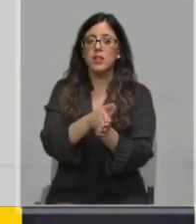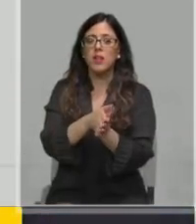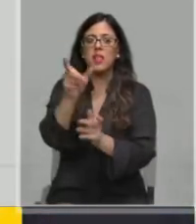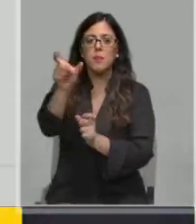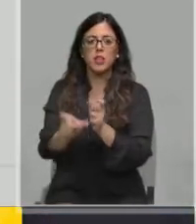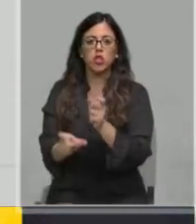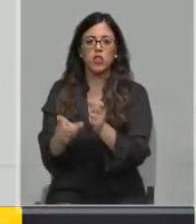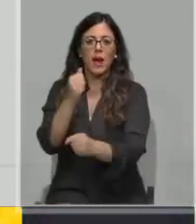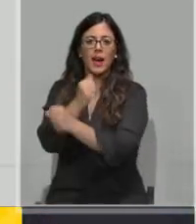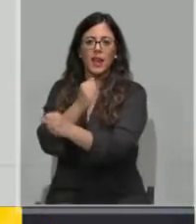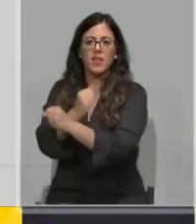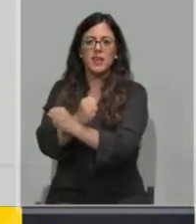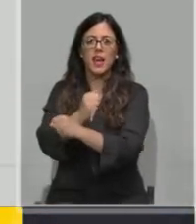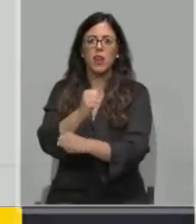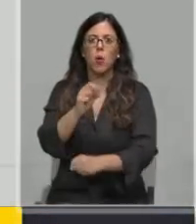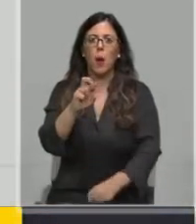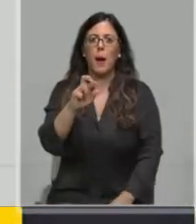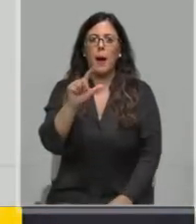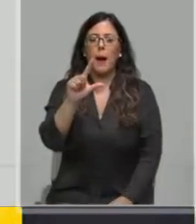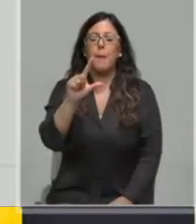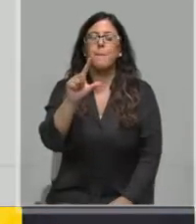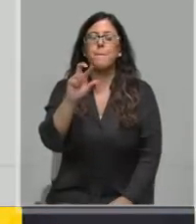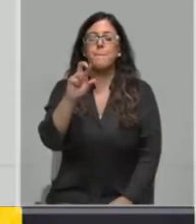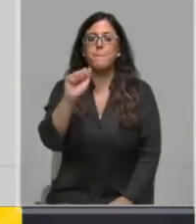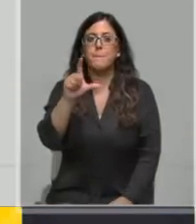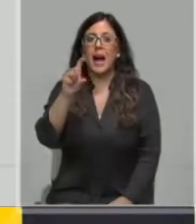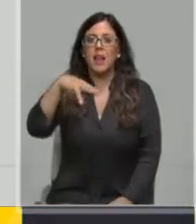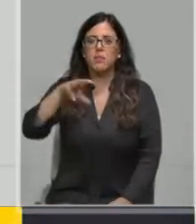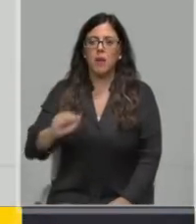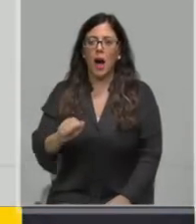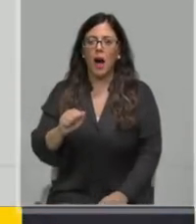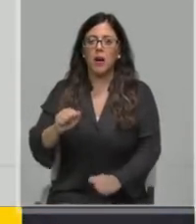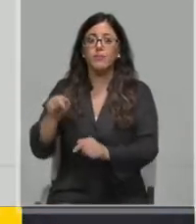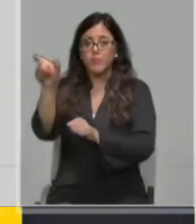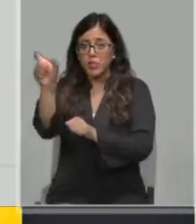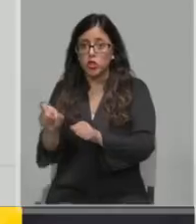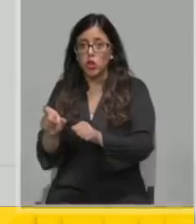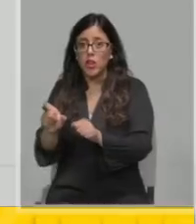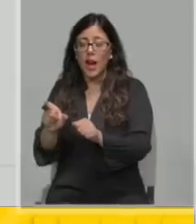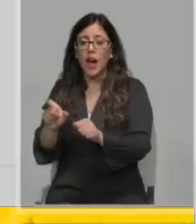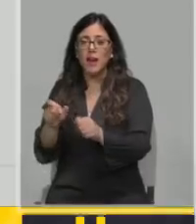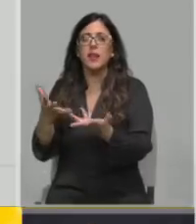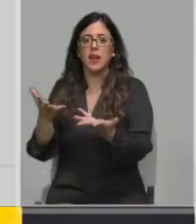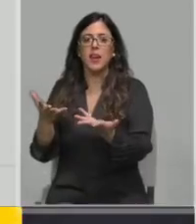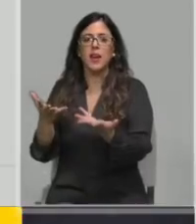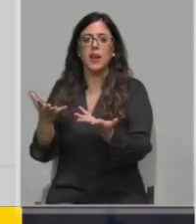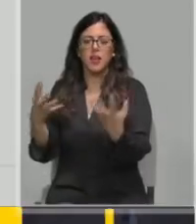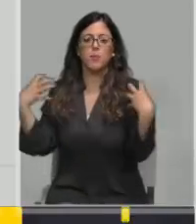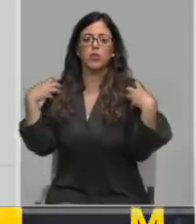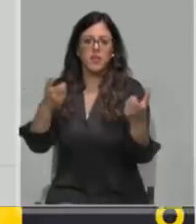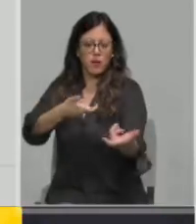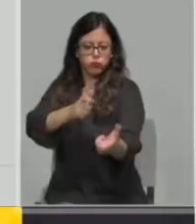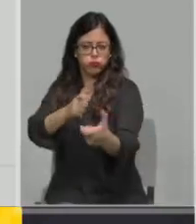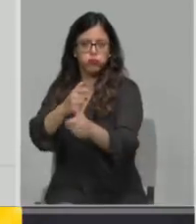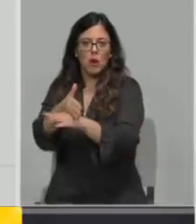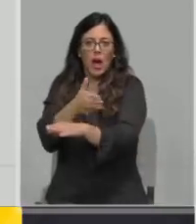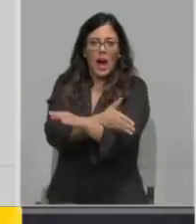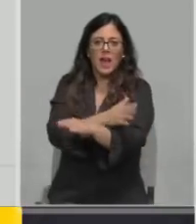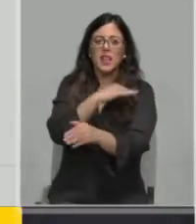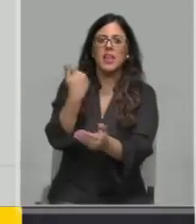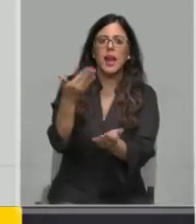imputado está implicado en la balacera previa al crimen del carabinero y fue detenido por el delito de